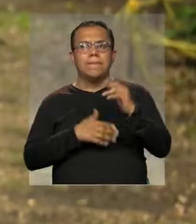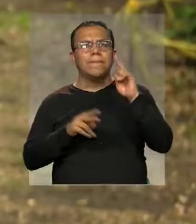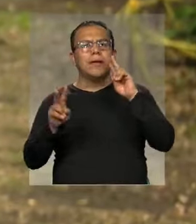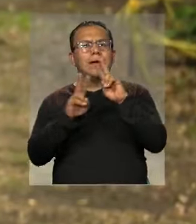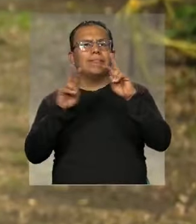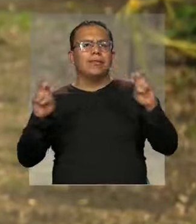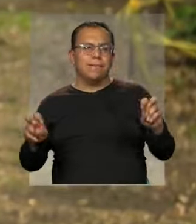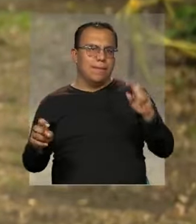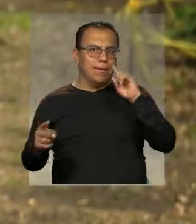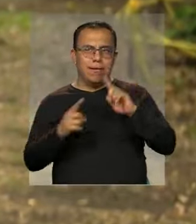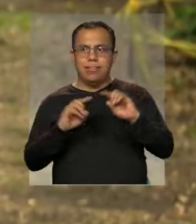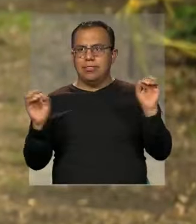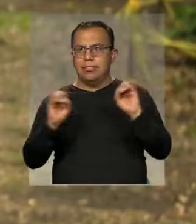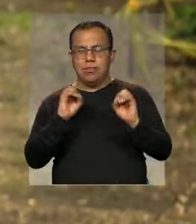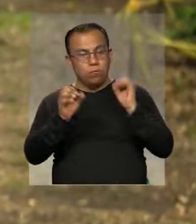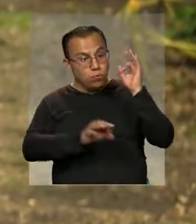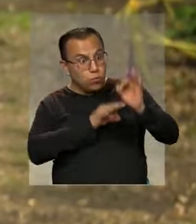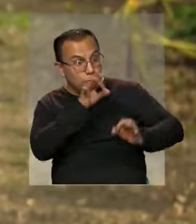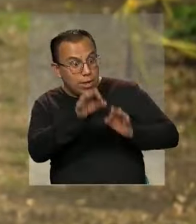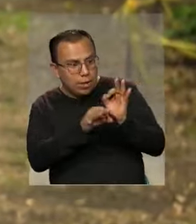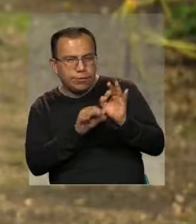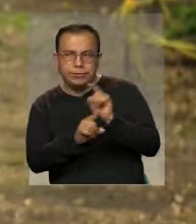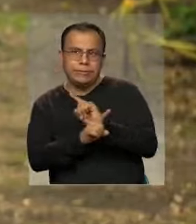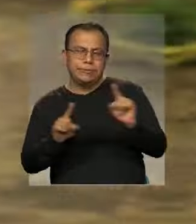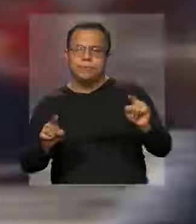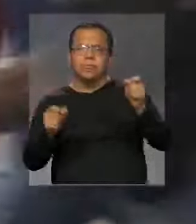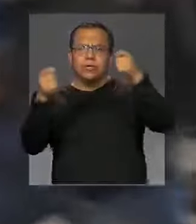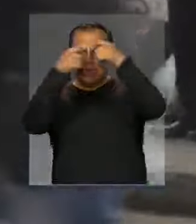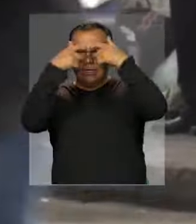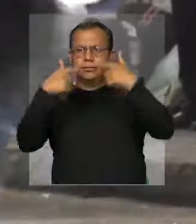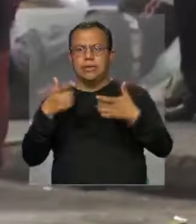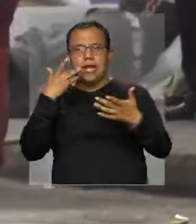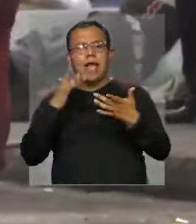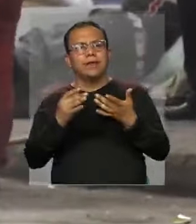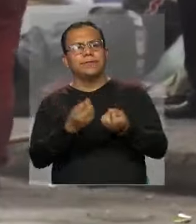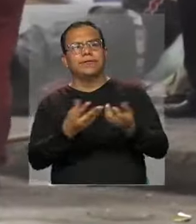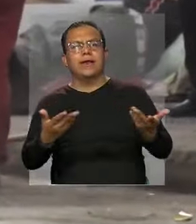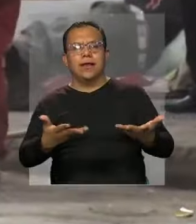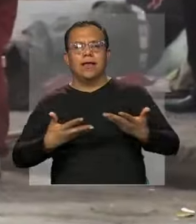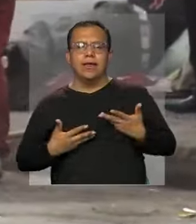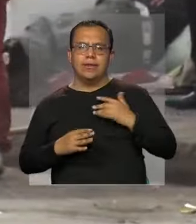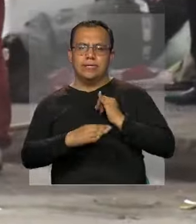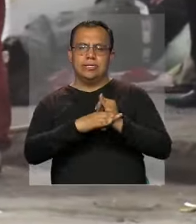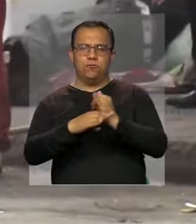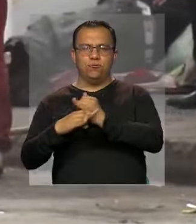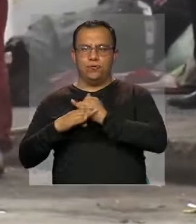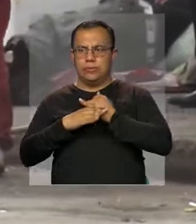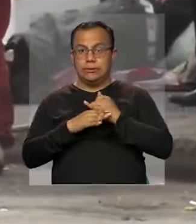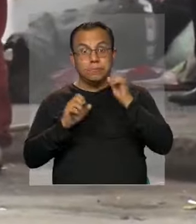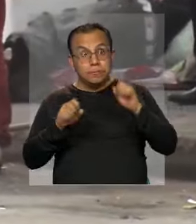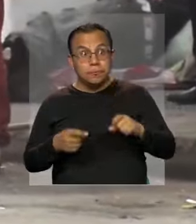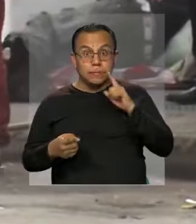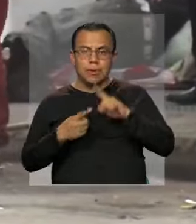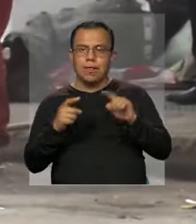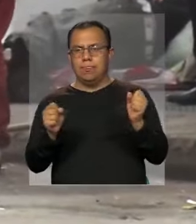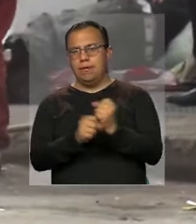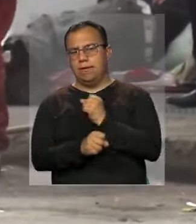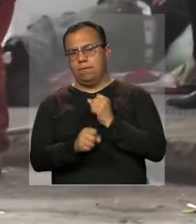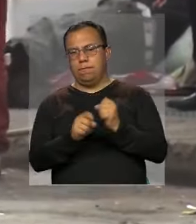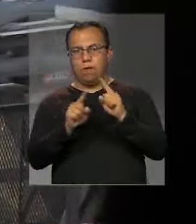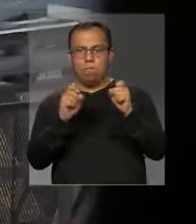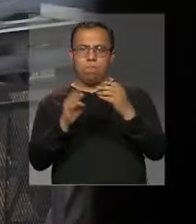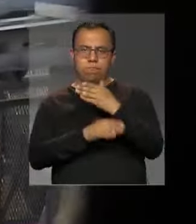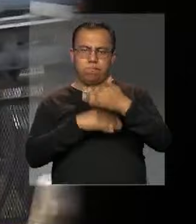se le ha puesto nada de cuidado. ¿Por qué? Porque es que el Estado no ha dado las herramientas a las instituciones para poder trabajar sobre la problemática